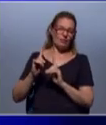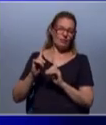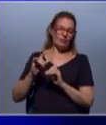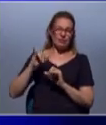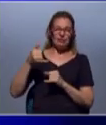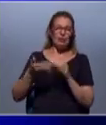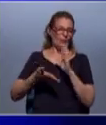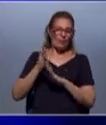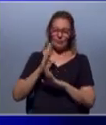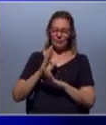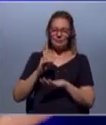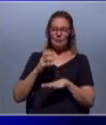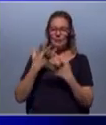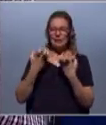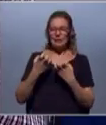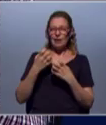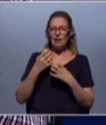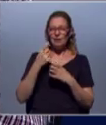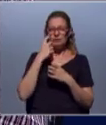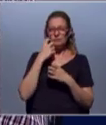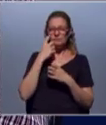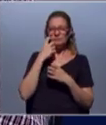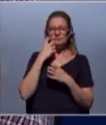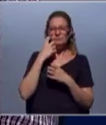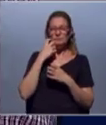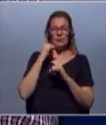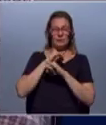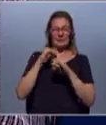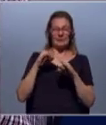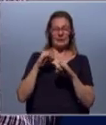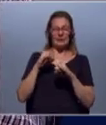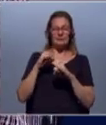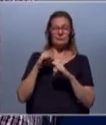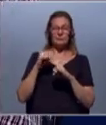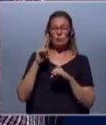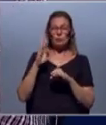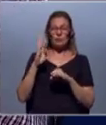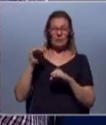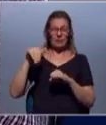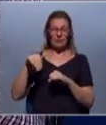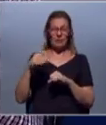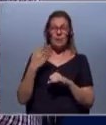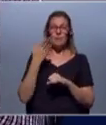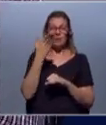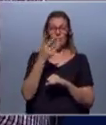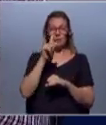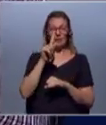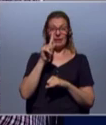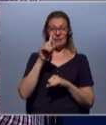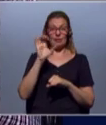ya no tenemos que ir y nos quedaron una cantidad pero en ayuda también en sí para cerrar en fin la upm bean y pidió 10 cosas